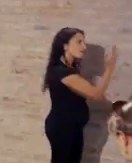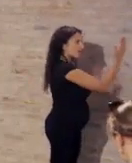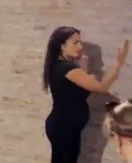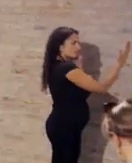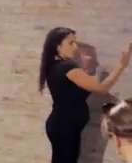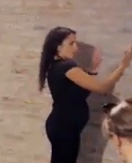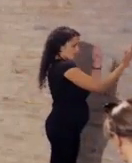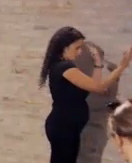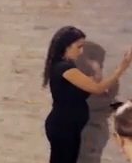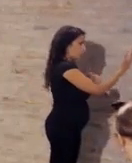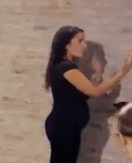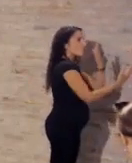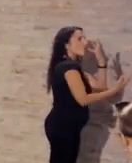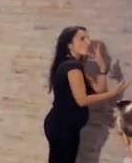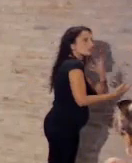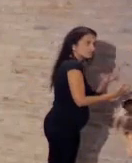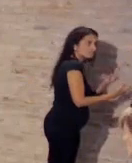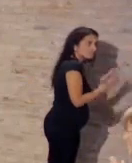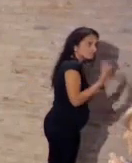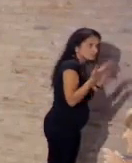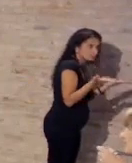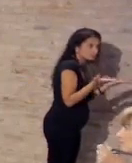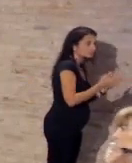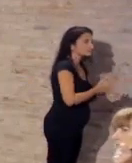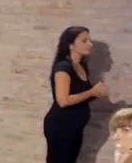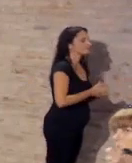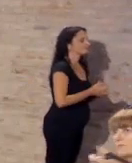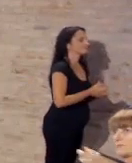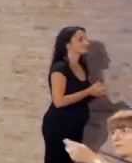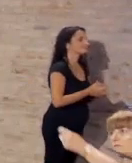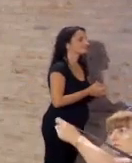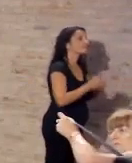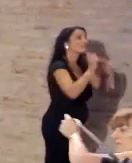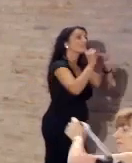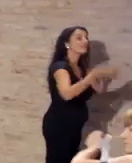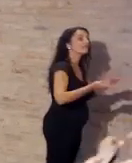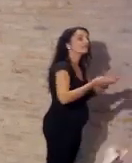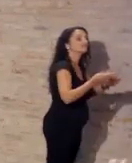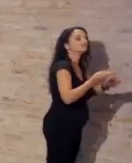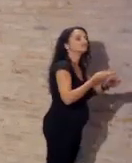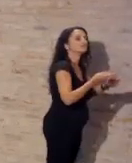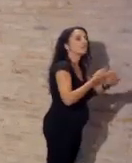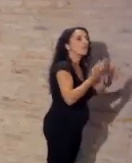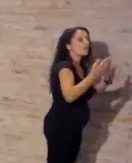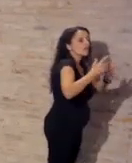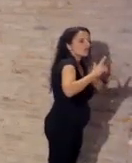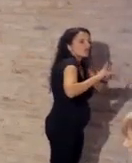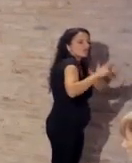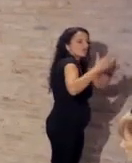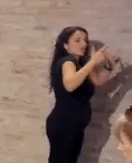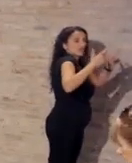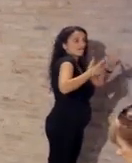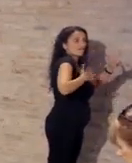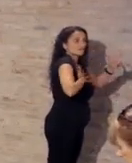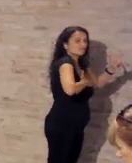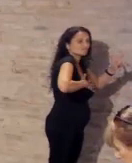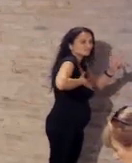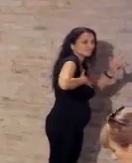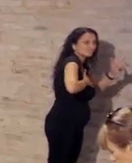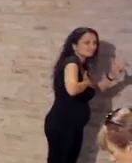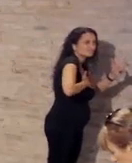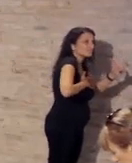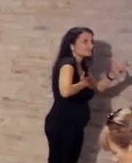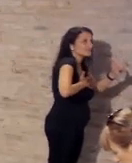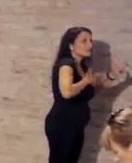quiénes somos y como somos de poder eh disfrutar sin eh tantos